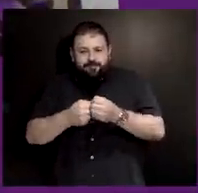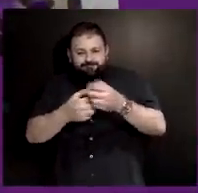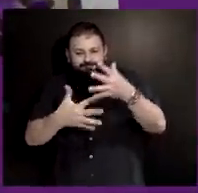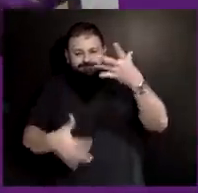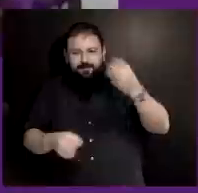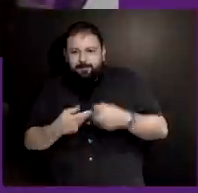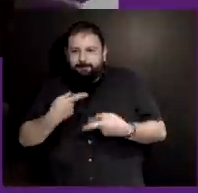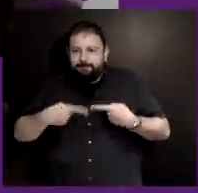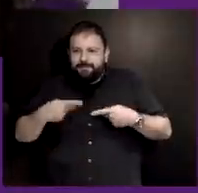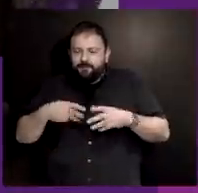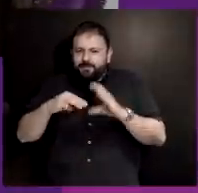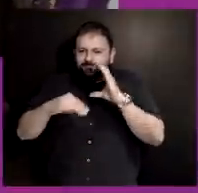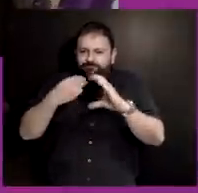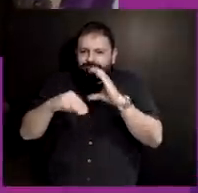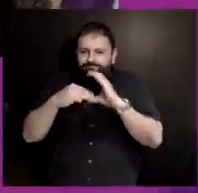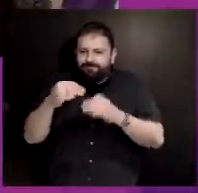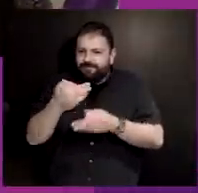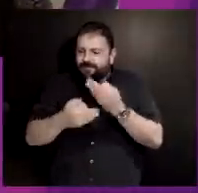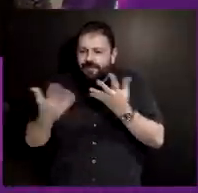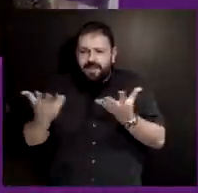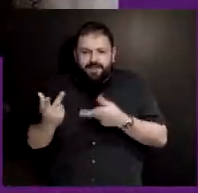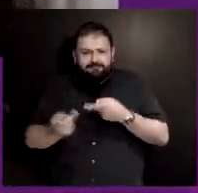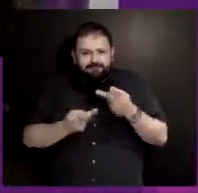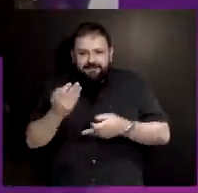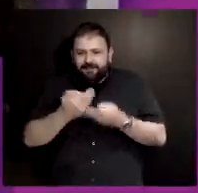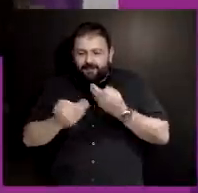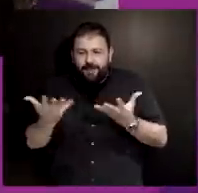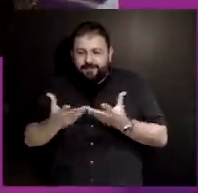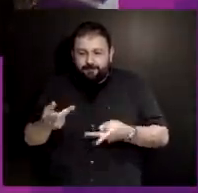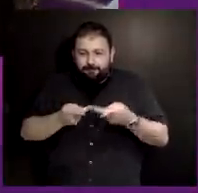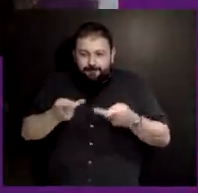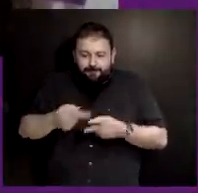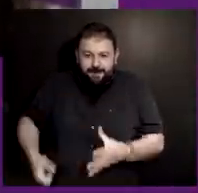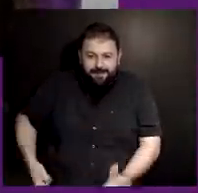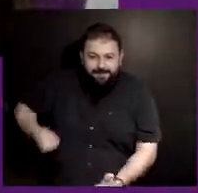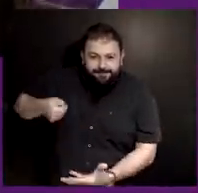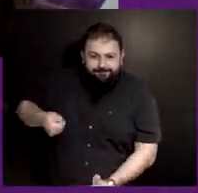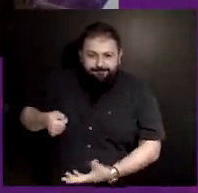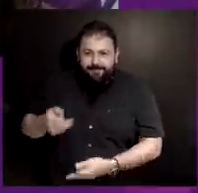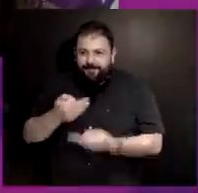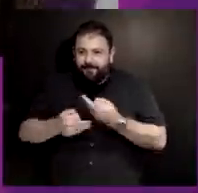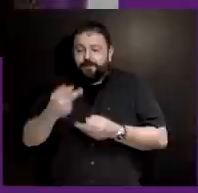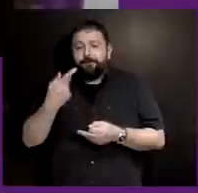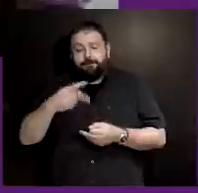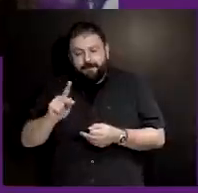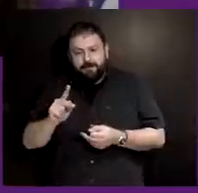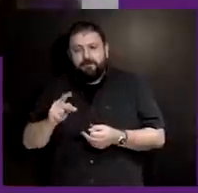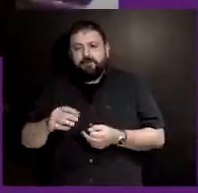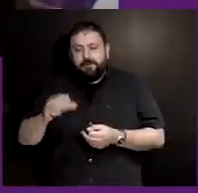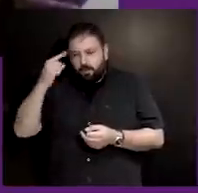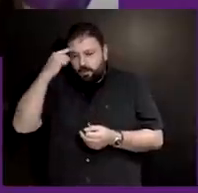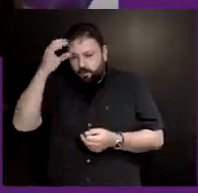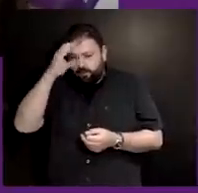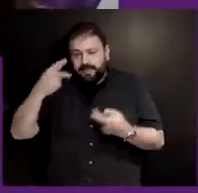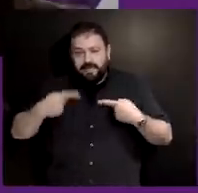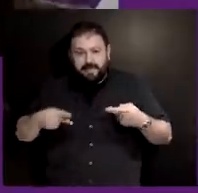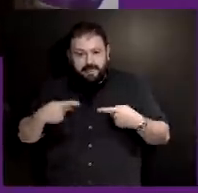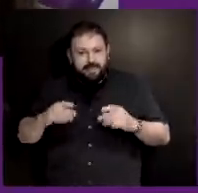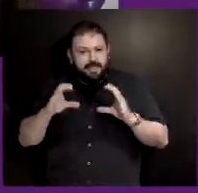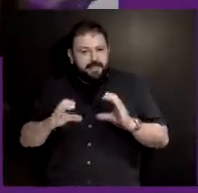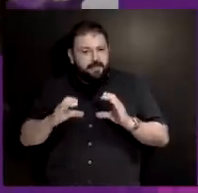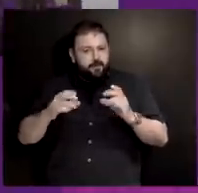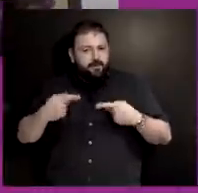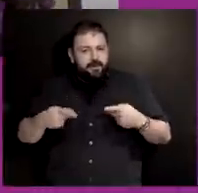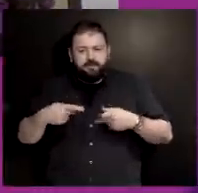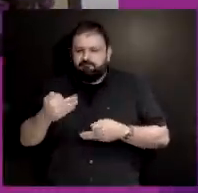empresarios, que ya están haciendo literal maletas, pero como bien dijeron, necesitamos ser conscientes, ser gente que cuida a la gente y